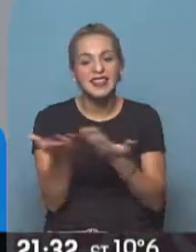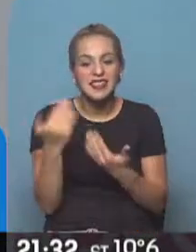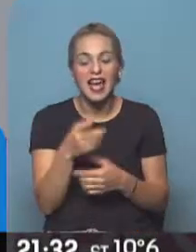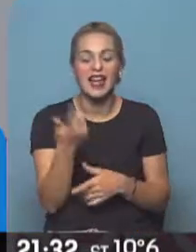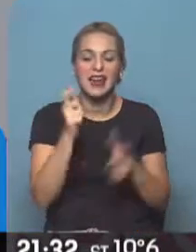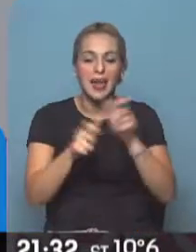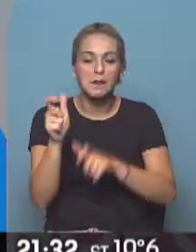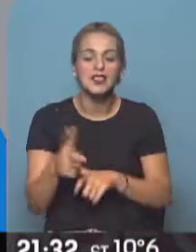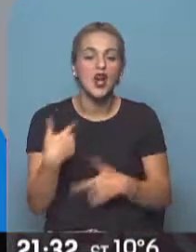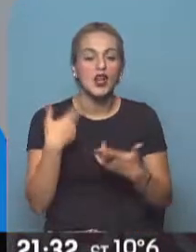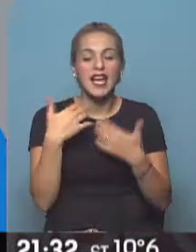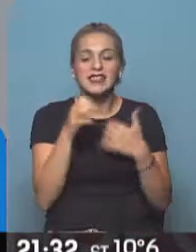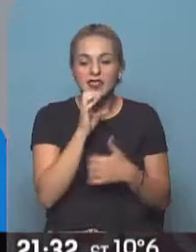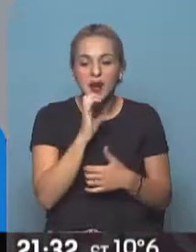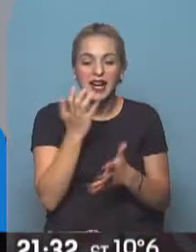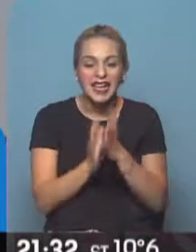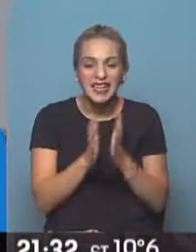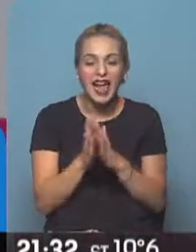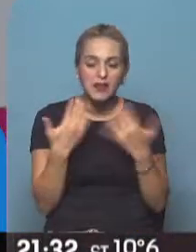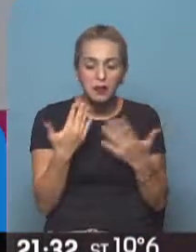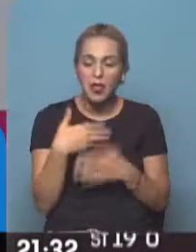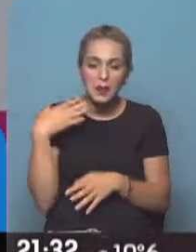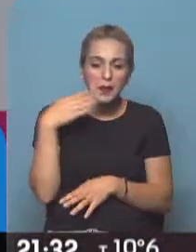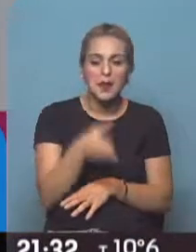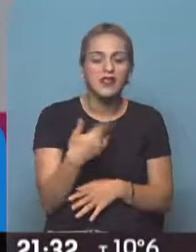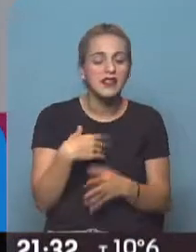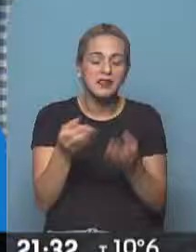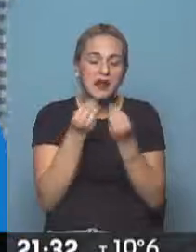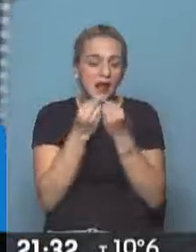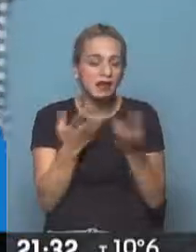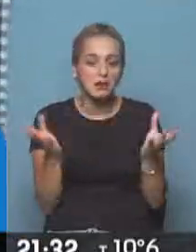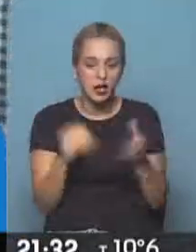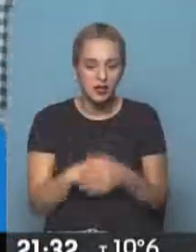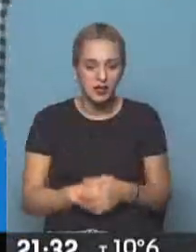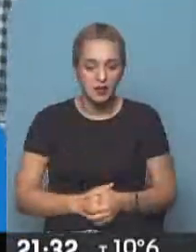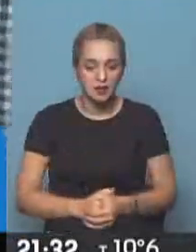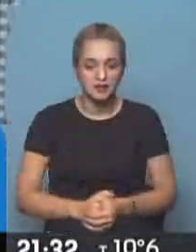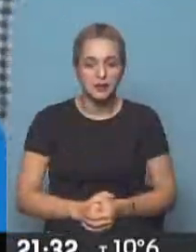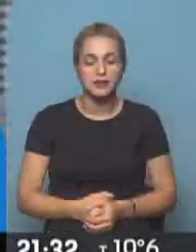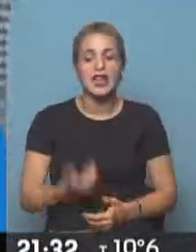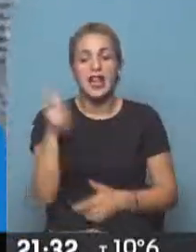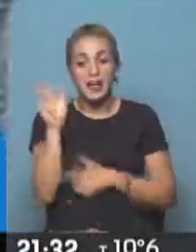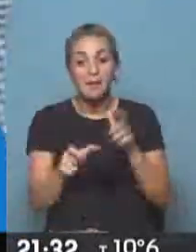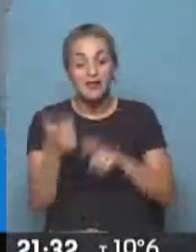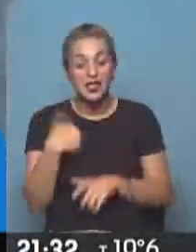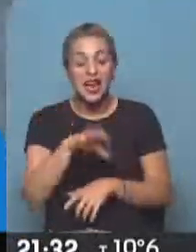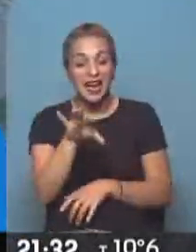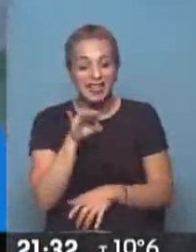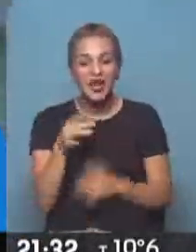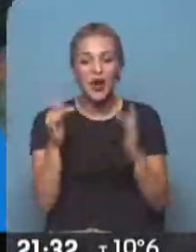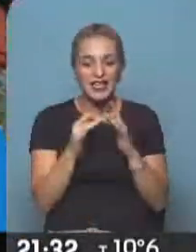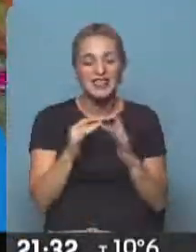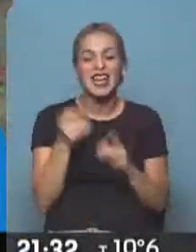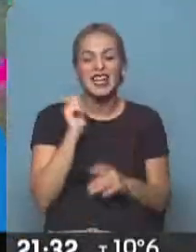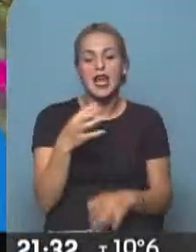gratis a todo el que quiera venir. La verdad que es maravilloso, maravilloso. Y la gente eligió por internet que sea